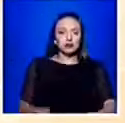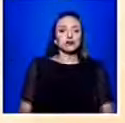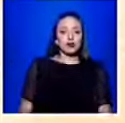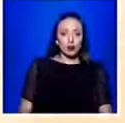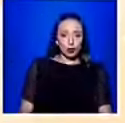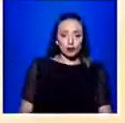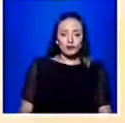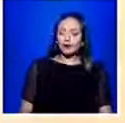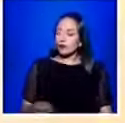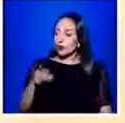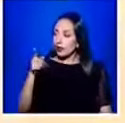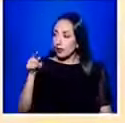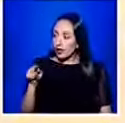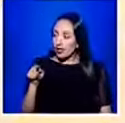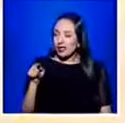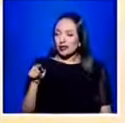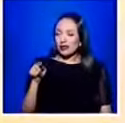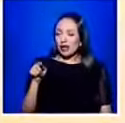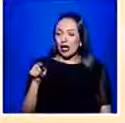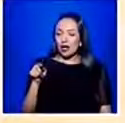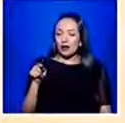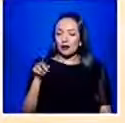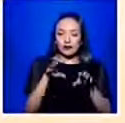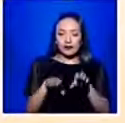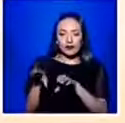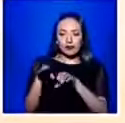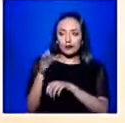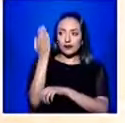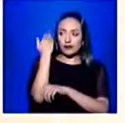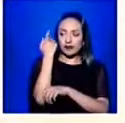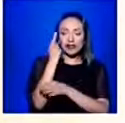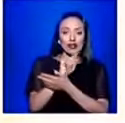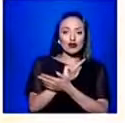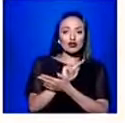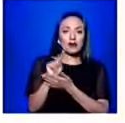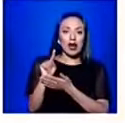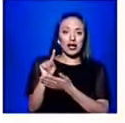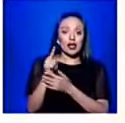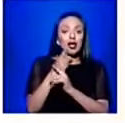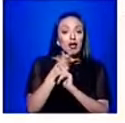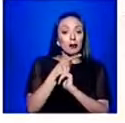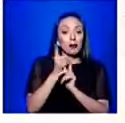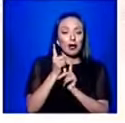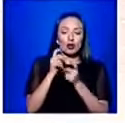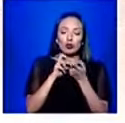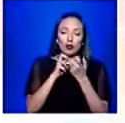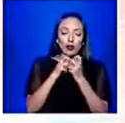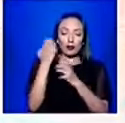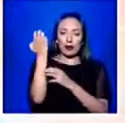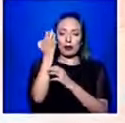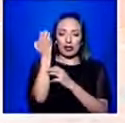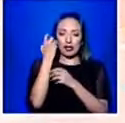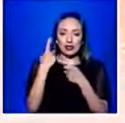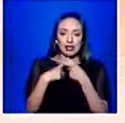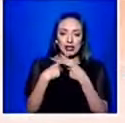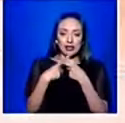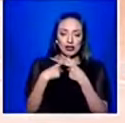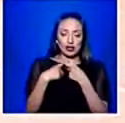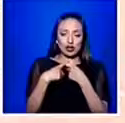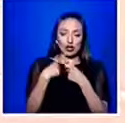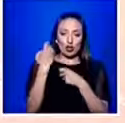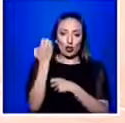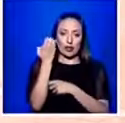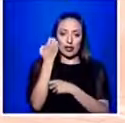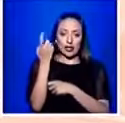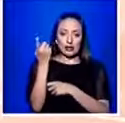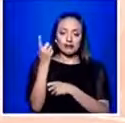momento, este acto debía realizarse la semana anterior. Sin embargo, por las emergencias a causa de los incendios